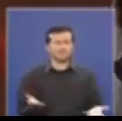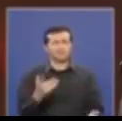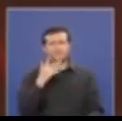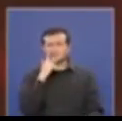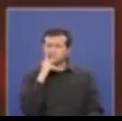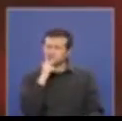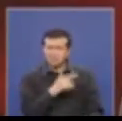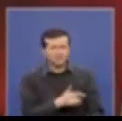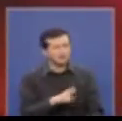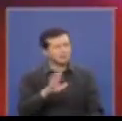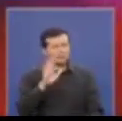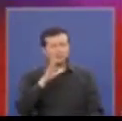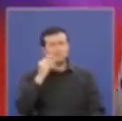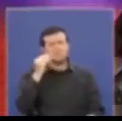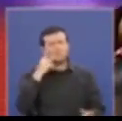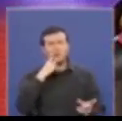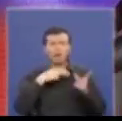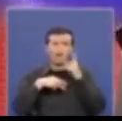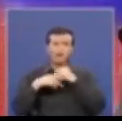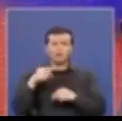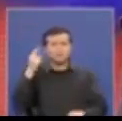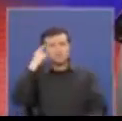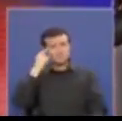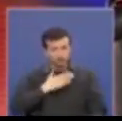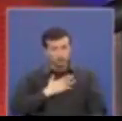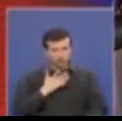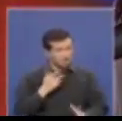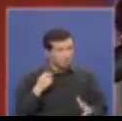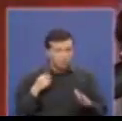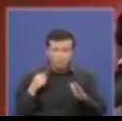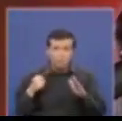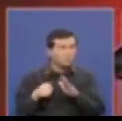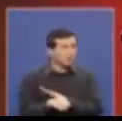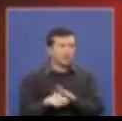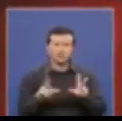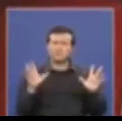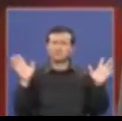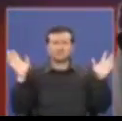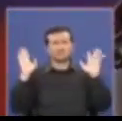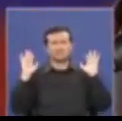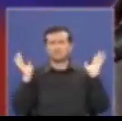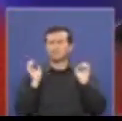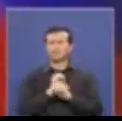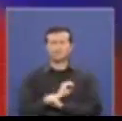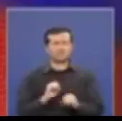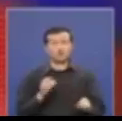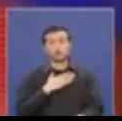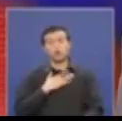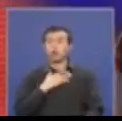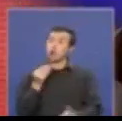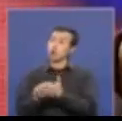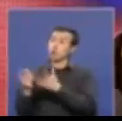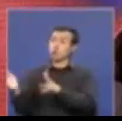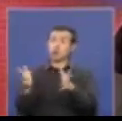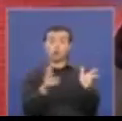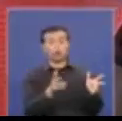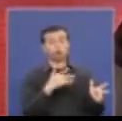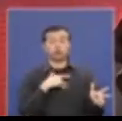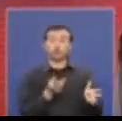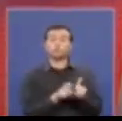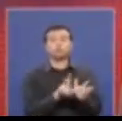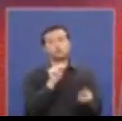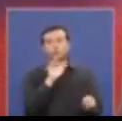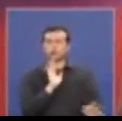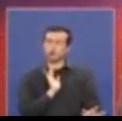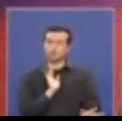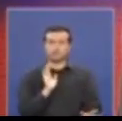es mentira, ¿no? Se dice cualquier tontería, imagínense, somos suicidas. Comprar helicóptero en mal estado para nosotros viajar en los helicópteros. Esa compra,